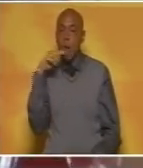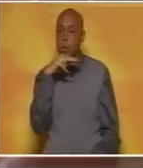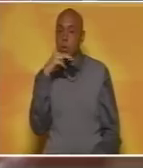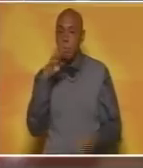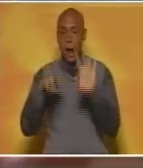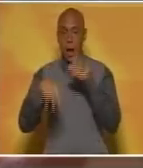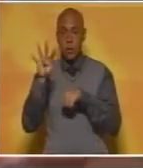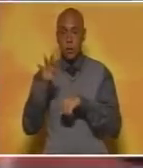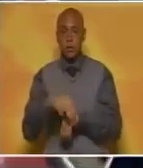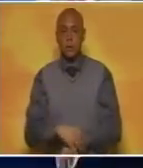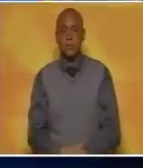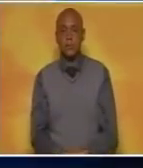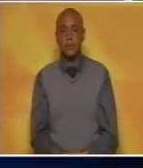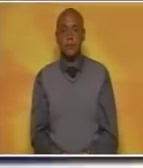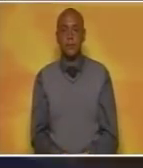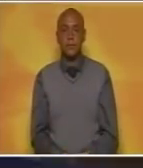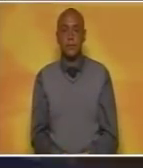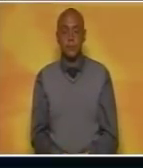octubre.